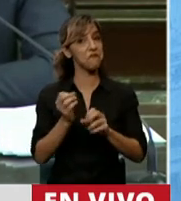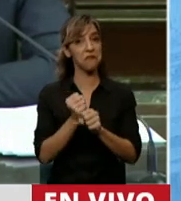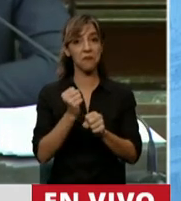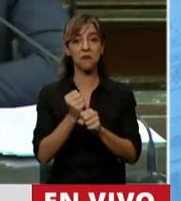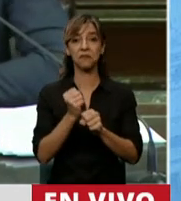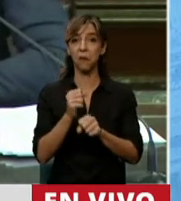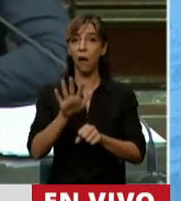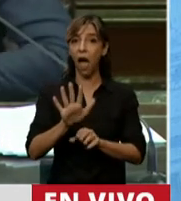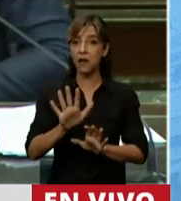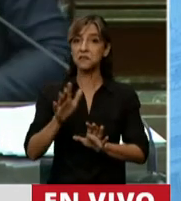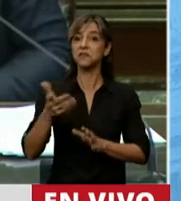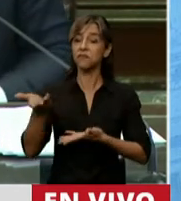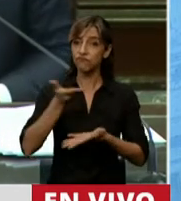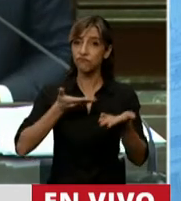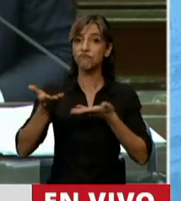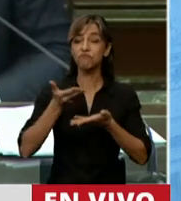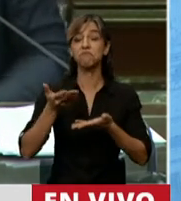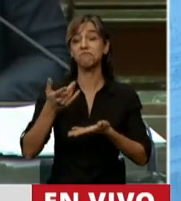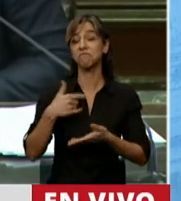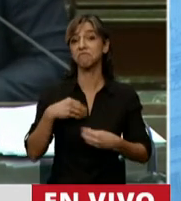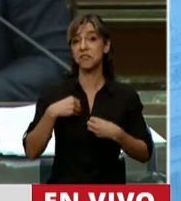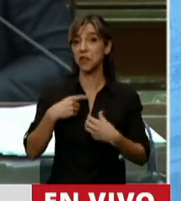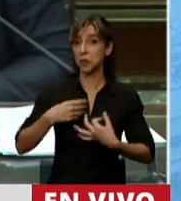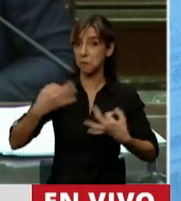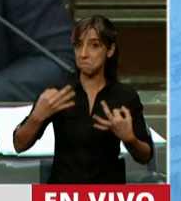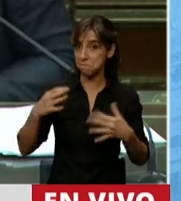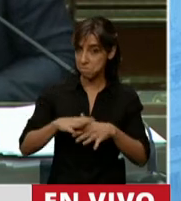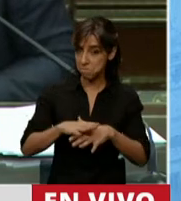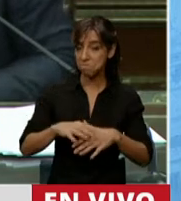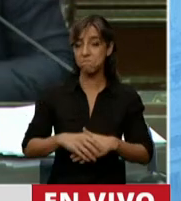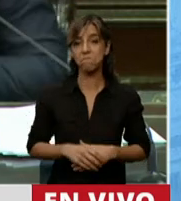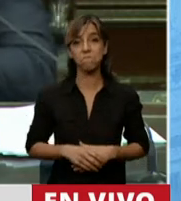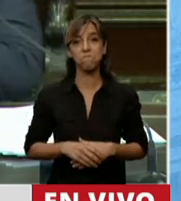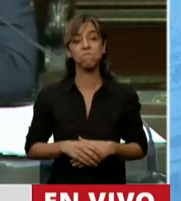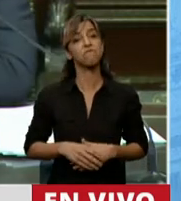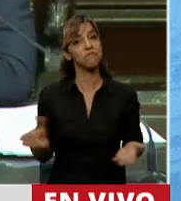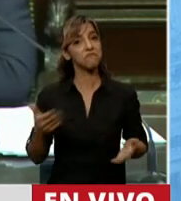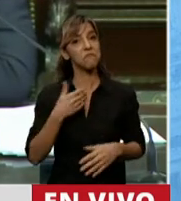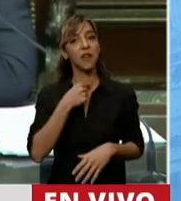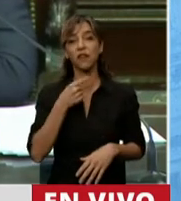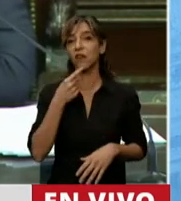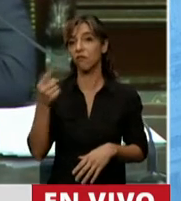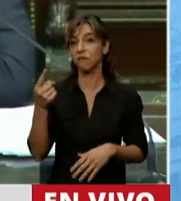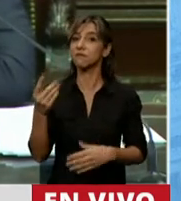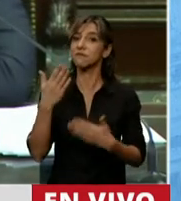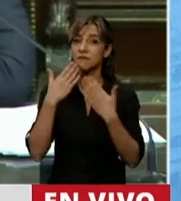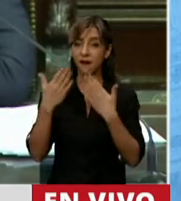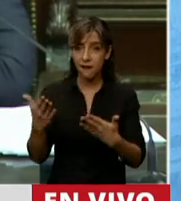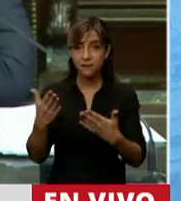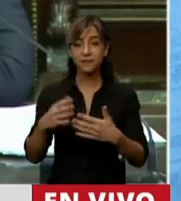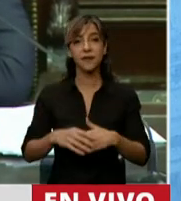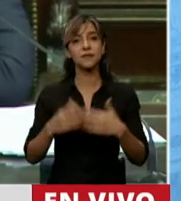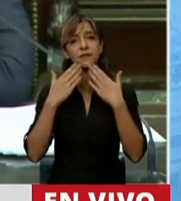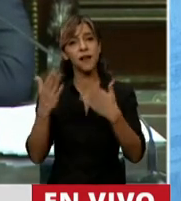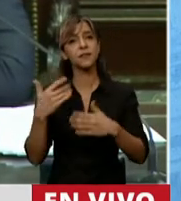me parece que ha sido muy efectiva. Quiero, por su intermedio, señor jefe de gabinete, agradecer en nombre de todos los fueguinos